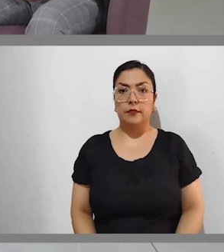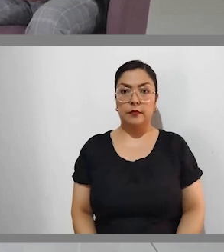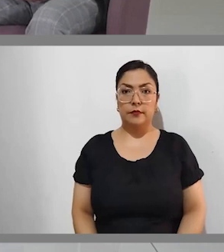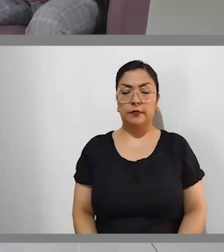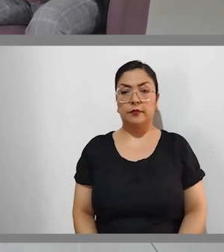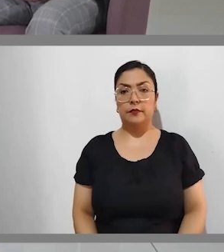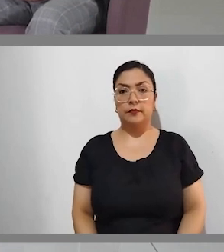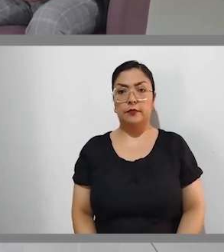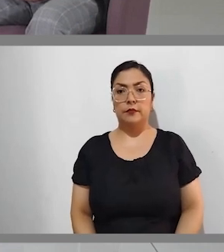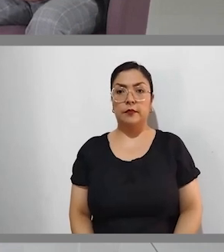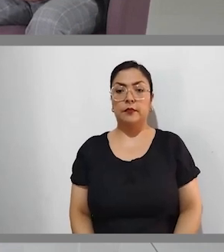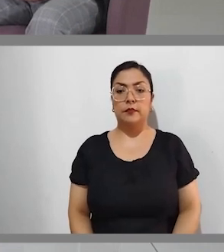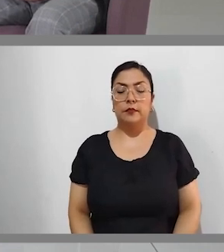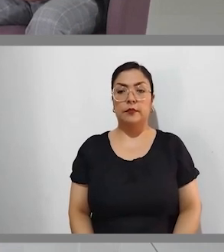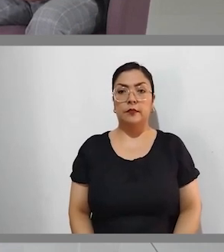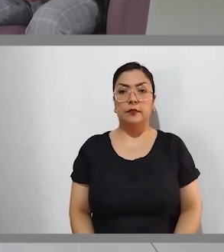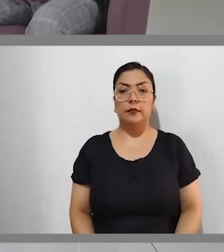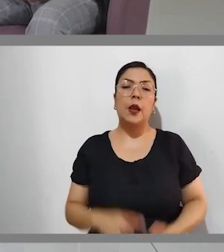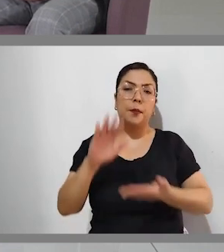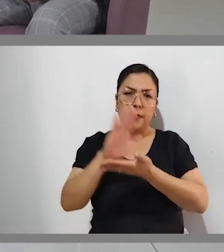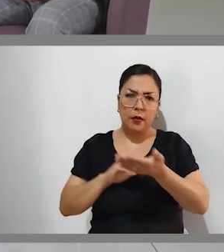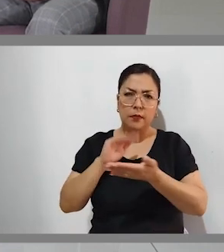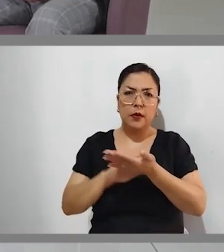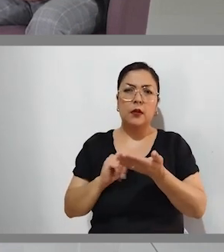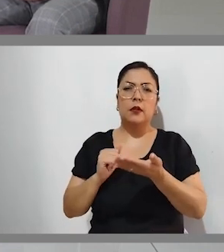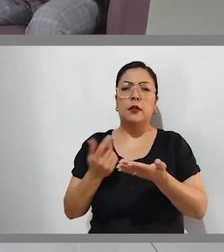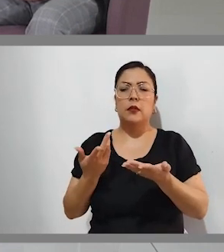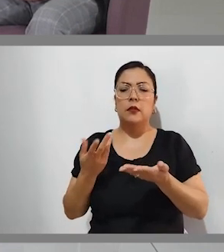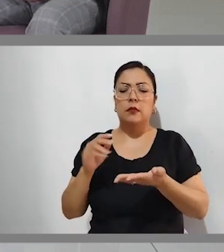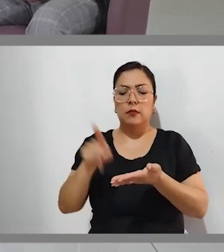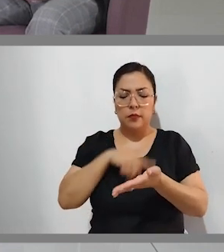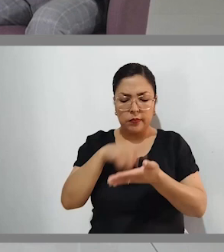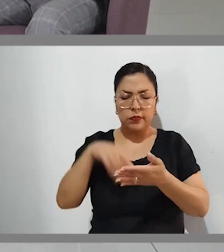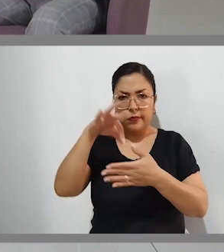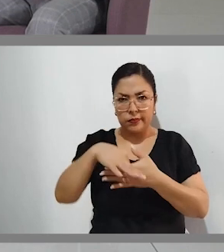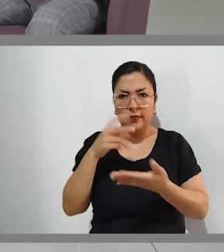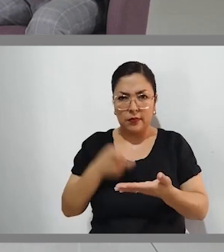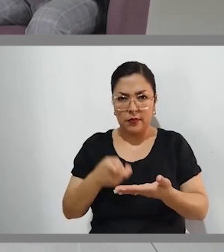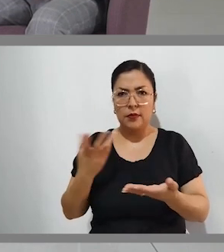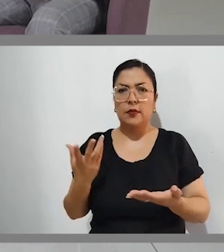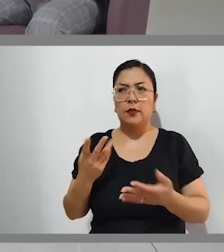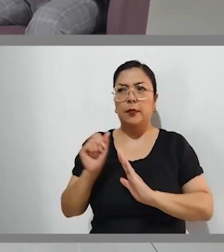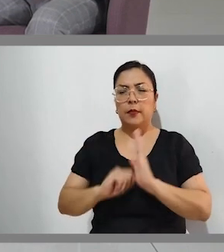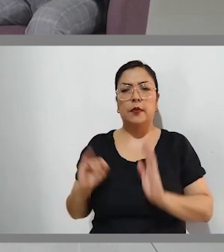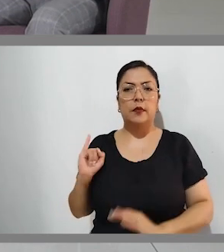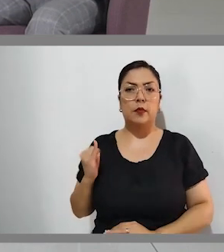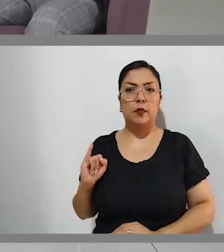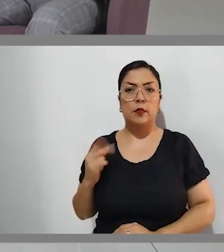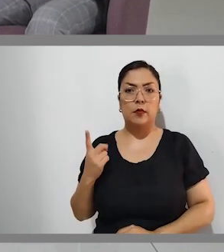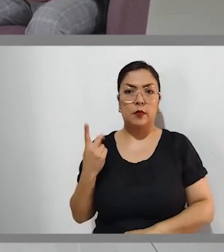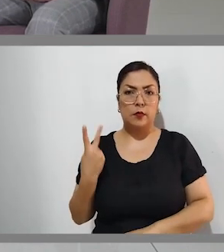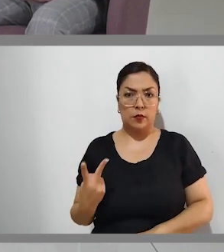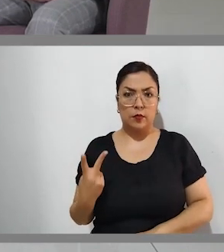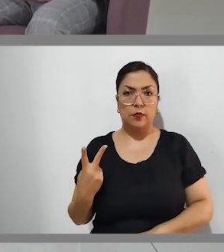platicarnos qué pasa con las boletas electorales de esta elección del 2 de junio, la documentación